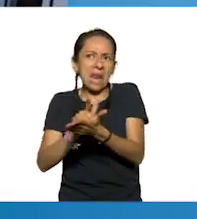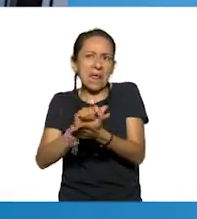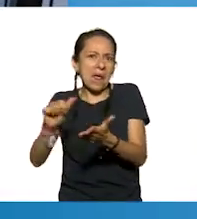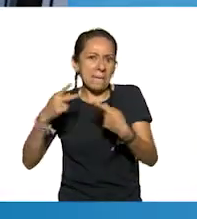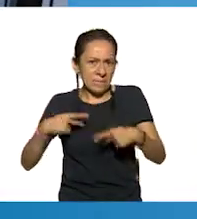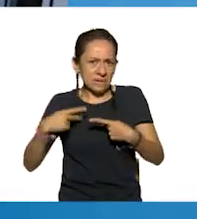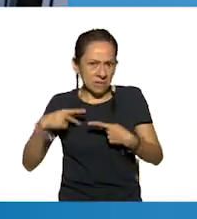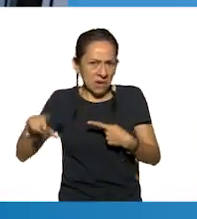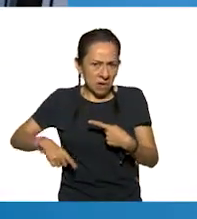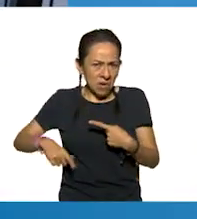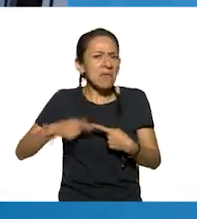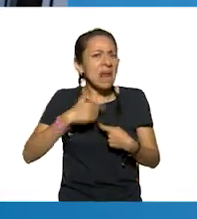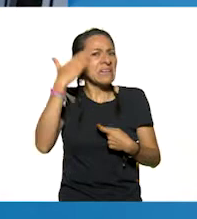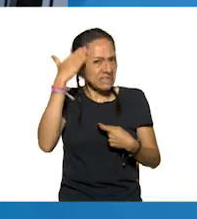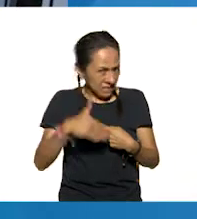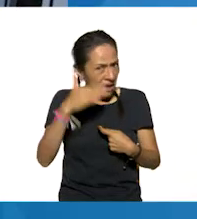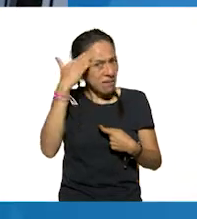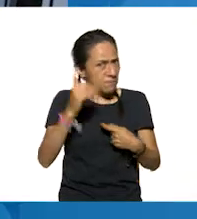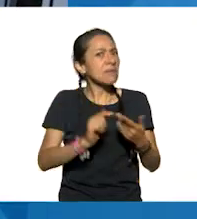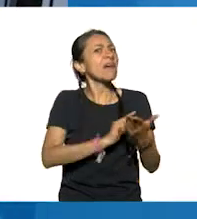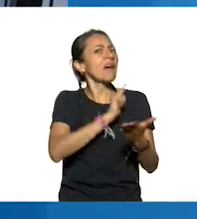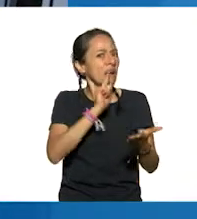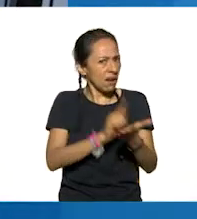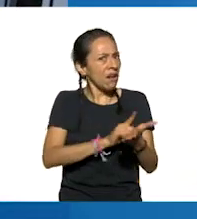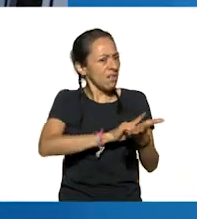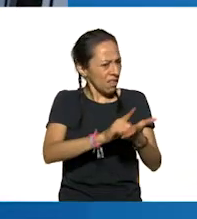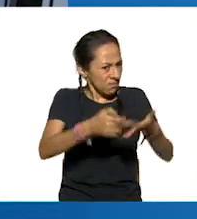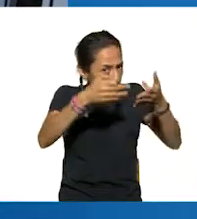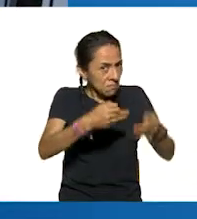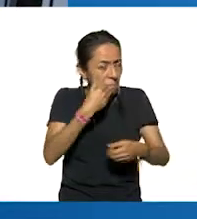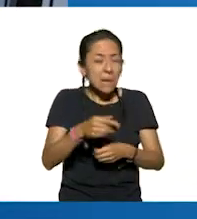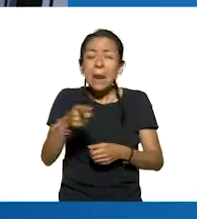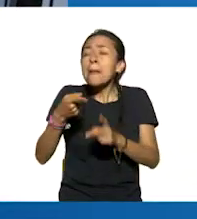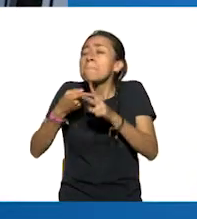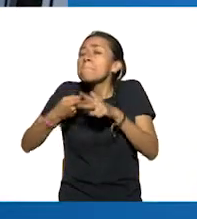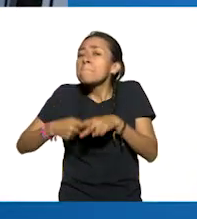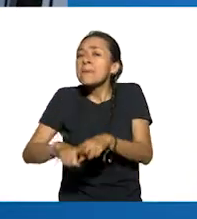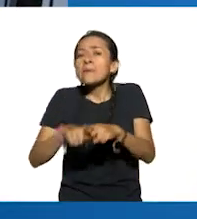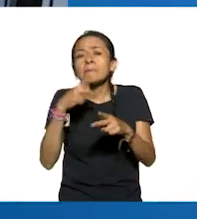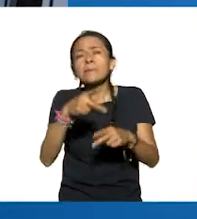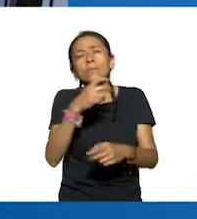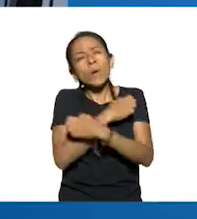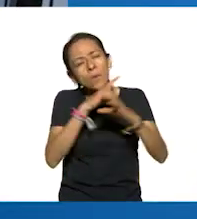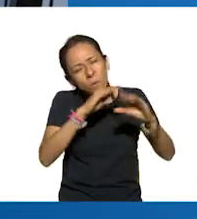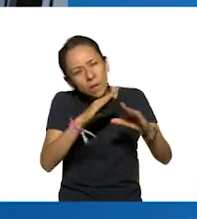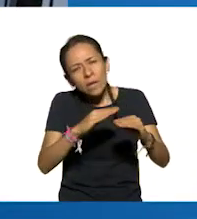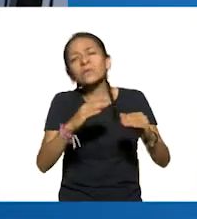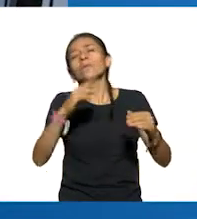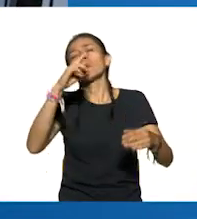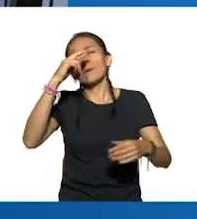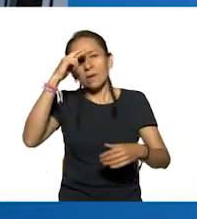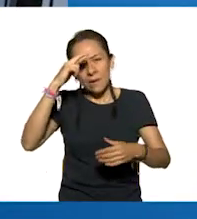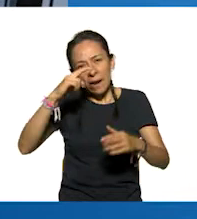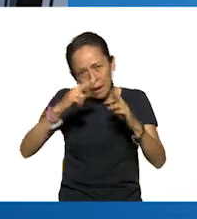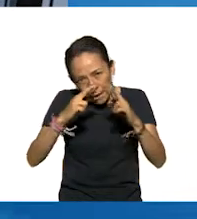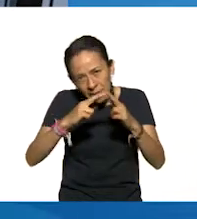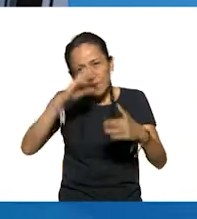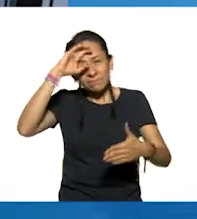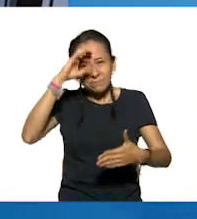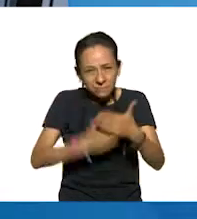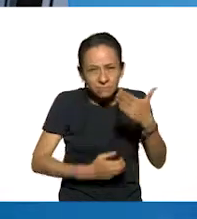su primera enseñanza es cristiana, es humanista, es de solidaridad con el